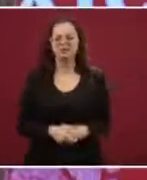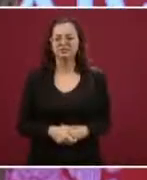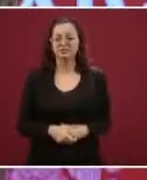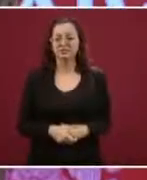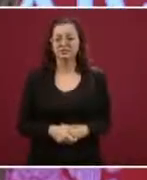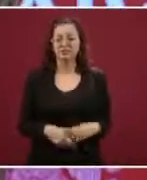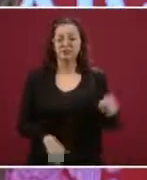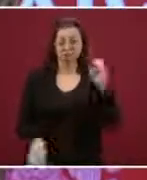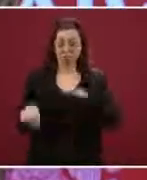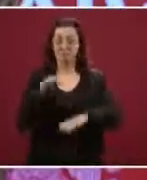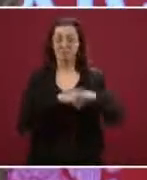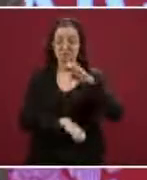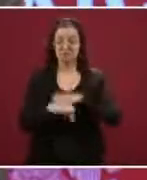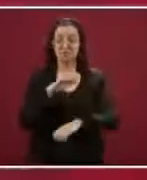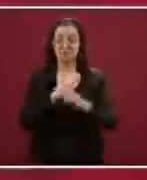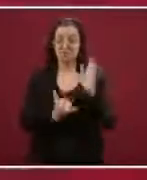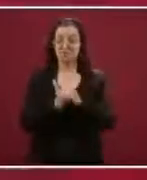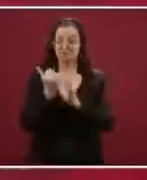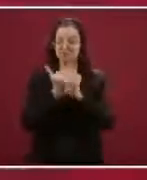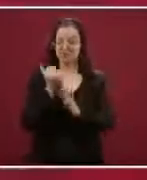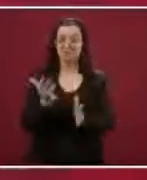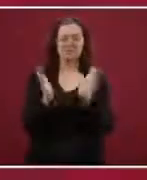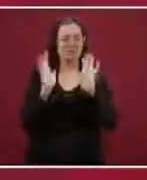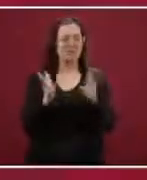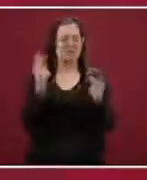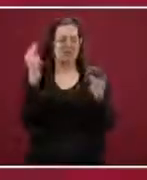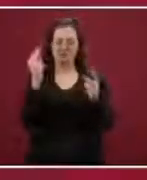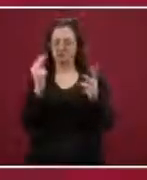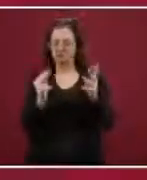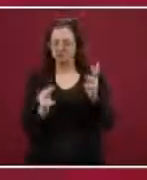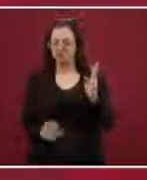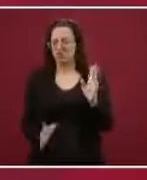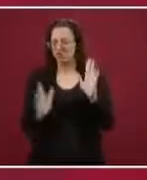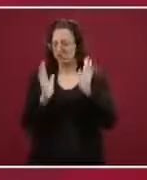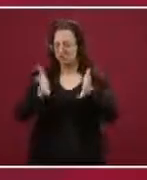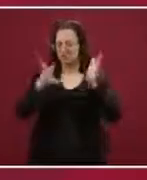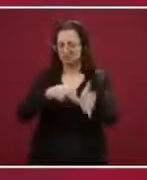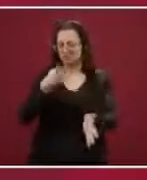Empresas constructoras, ya las he mencionado y ahora no tiene caso